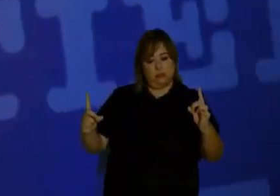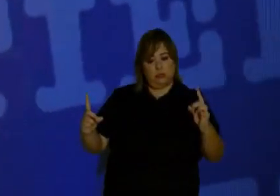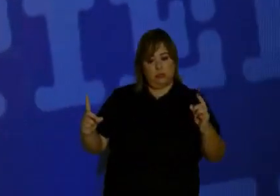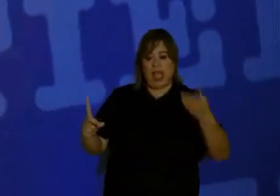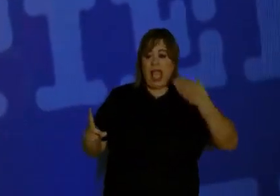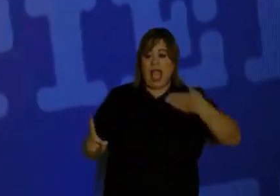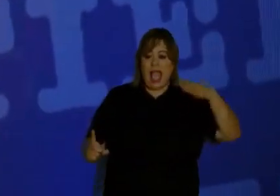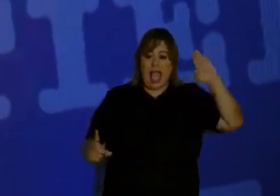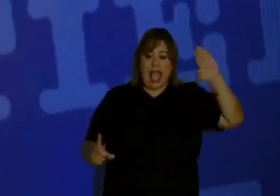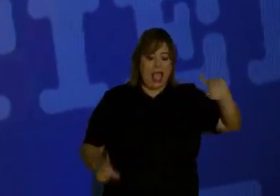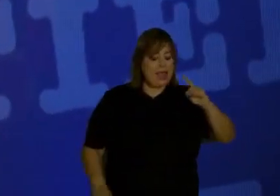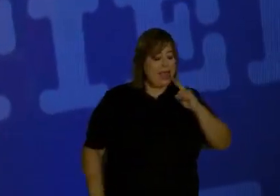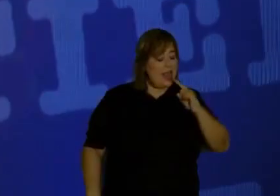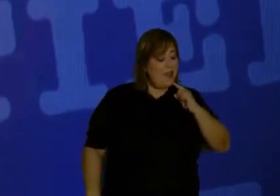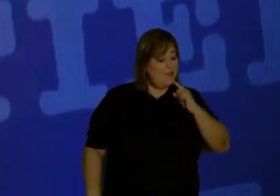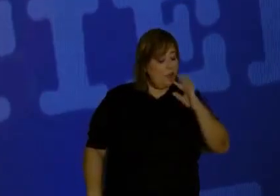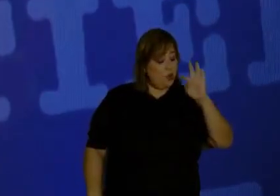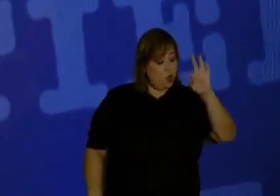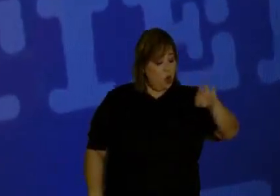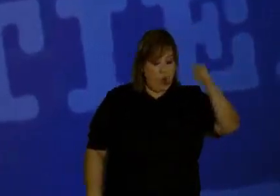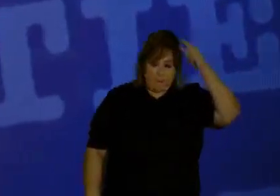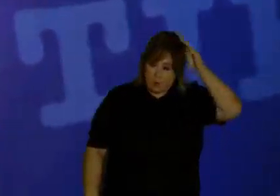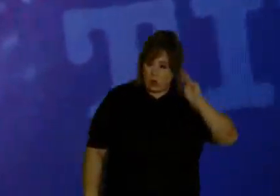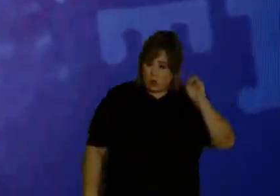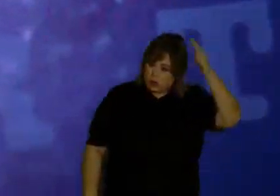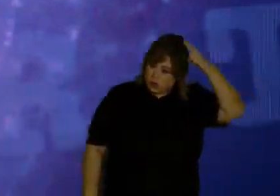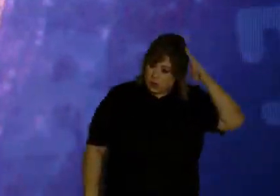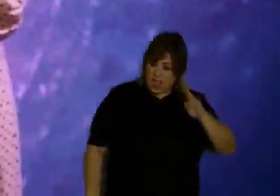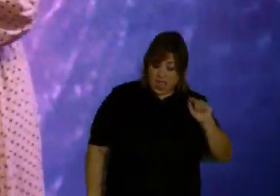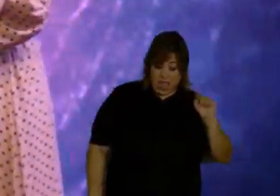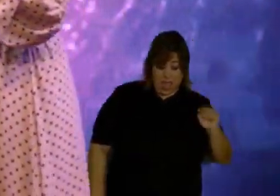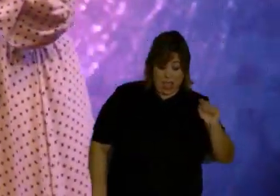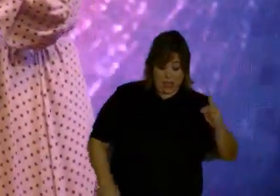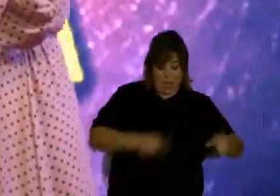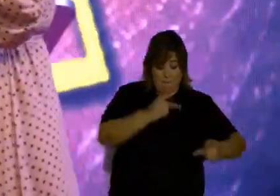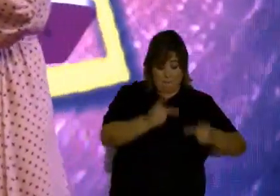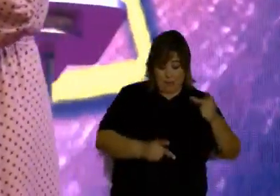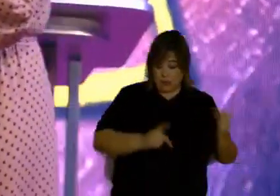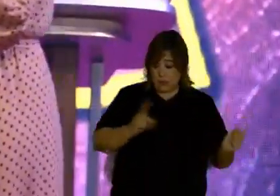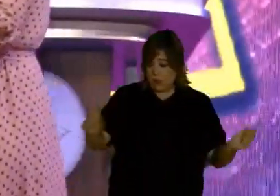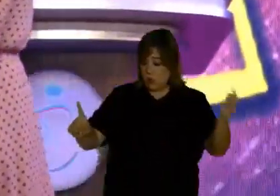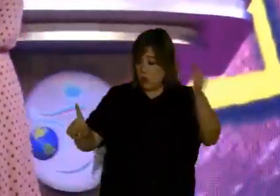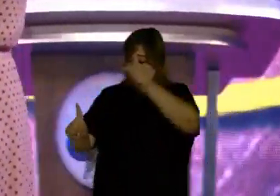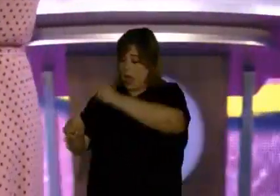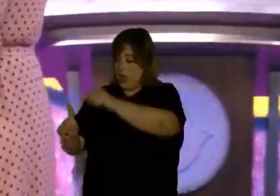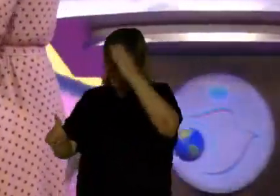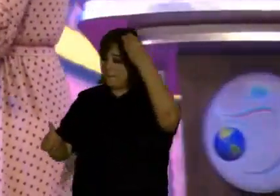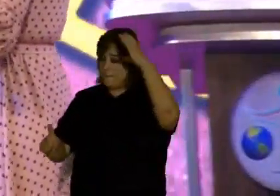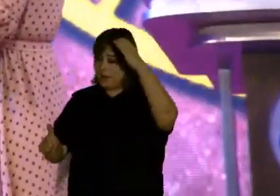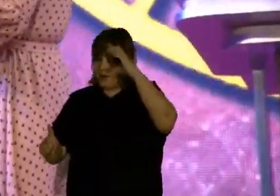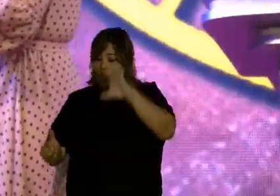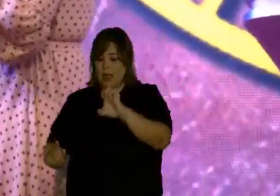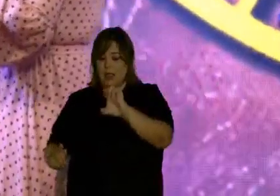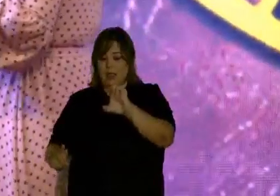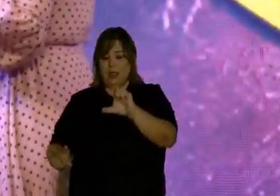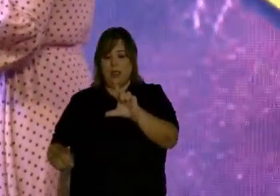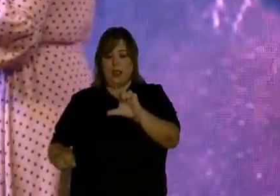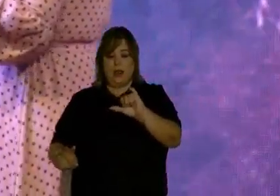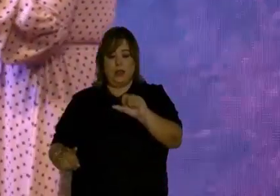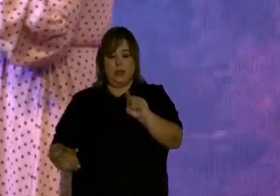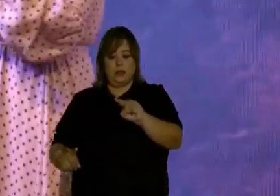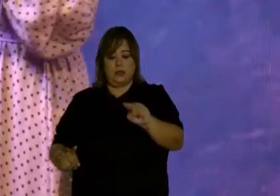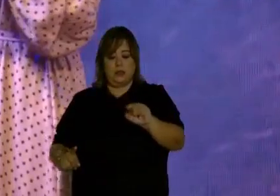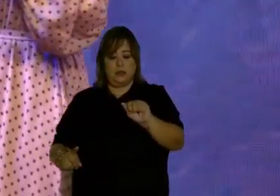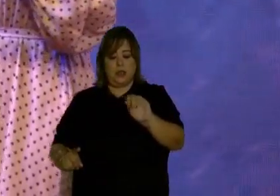María, dice que la inquietud de ella fue tan grande que ella fue a visitar a su prima Elizabeth. ¿Y con qué se encuentra? Que Elizabeth estaba